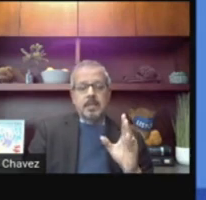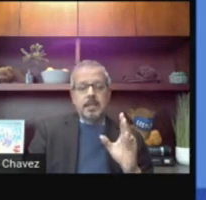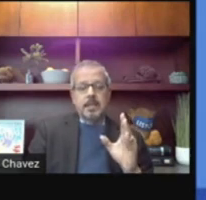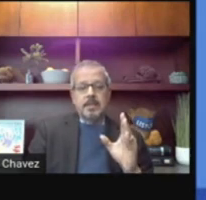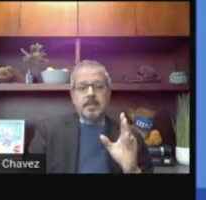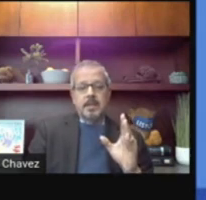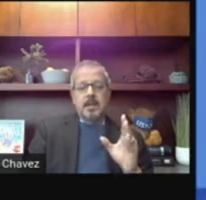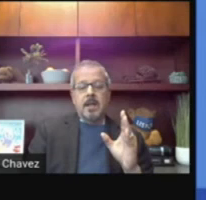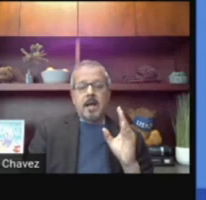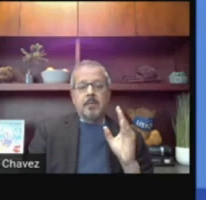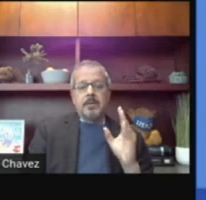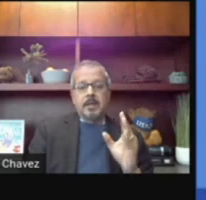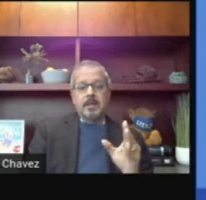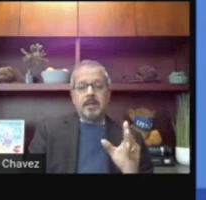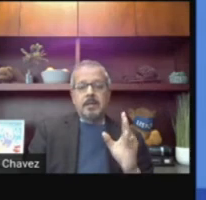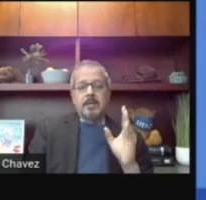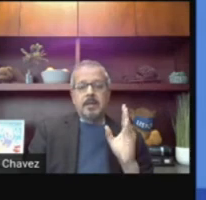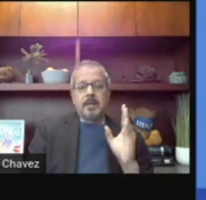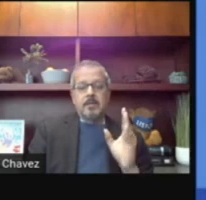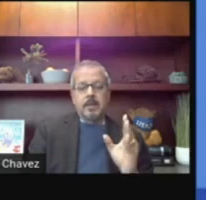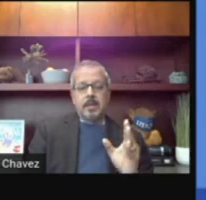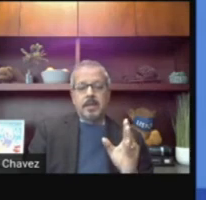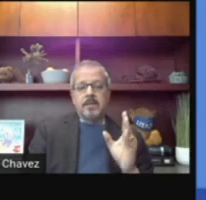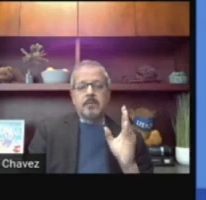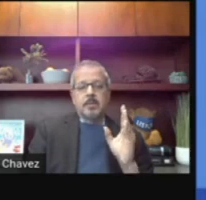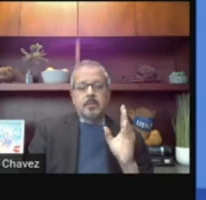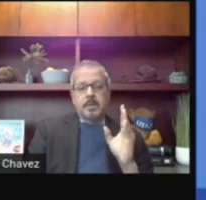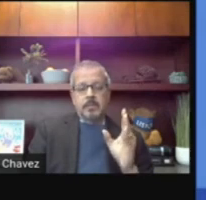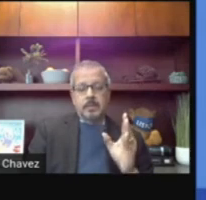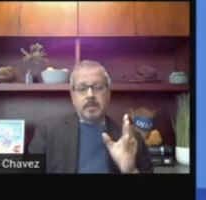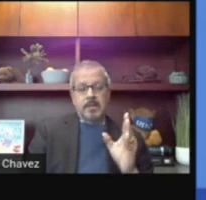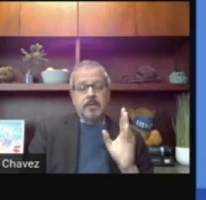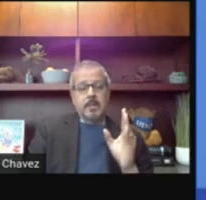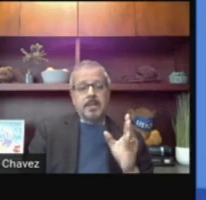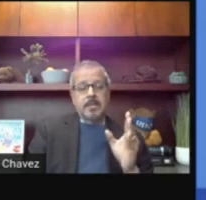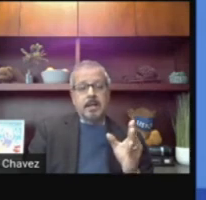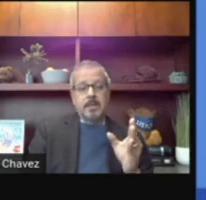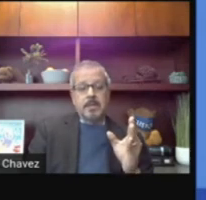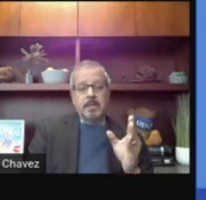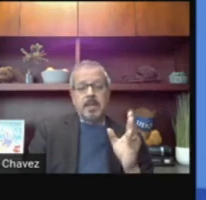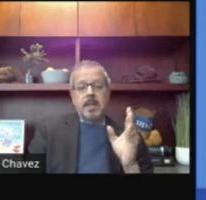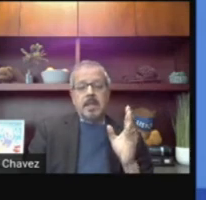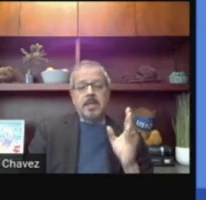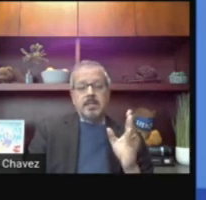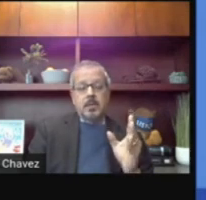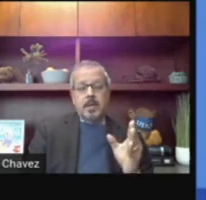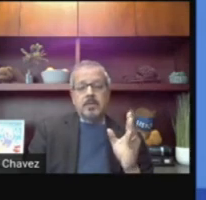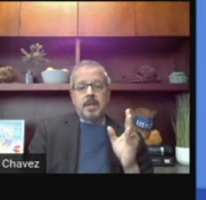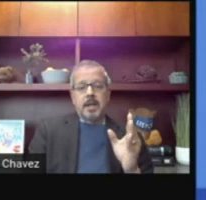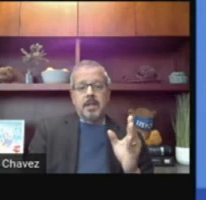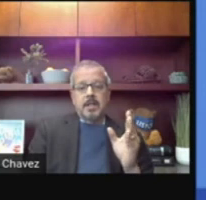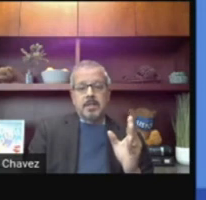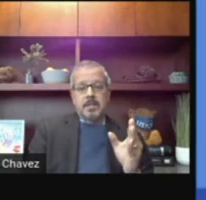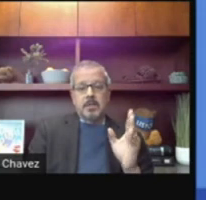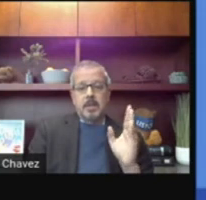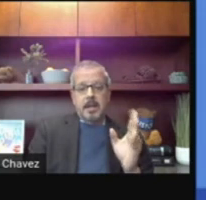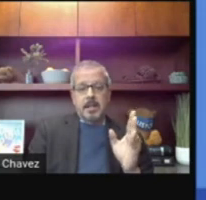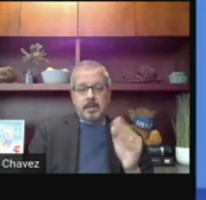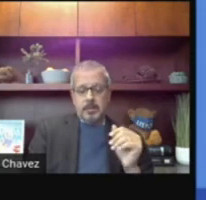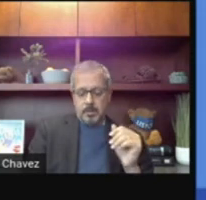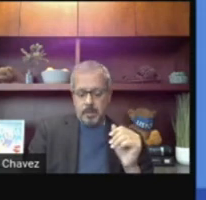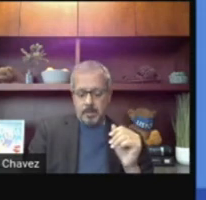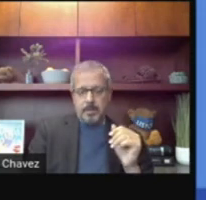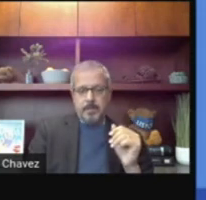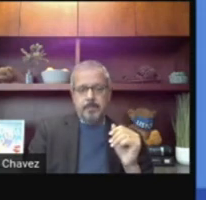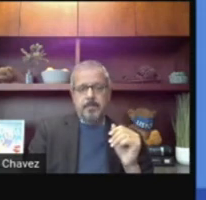100% están dirigidas a prevenir enfermedades graves y asegurarnos que hay acceso